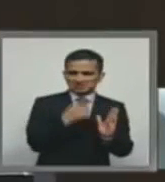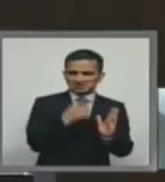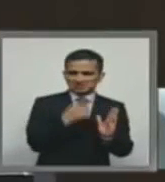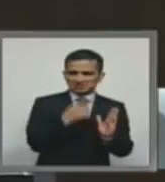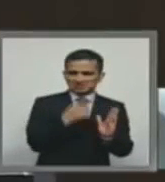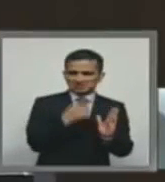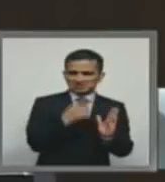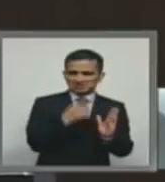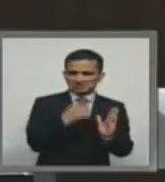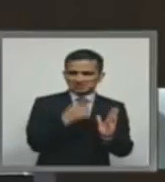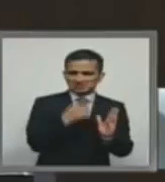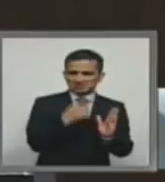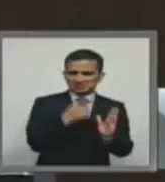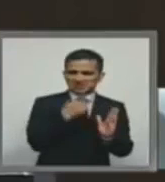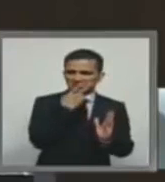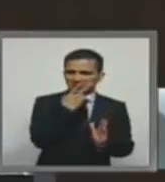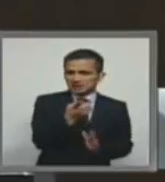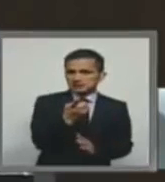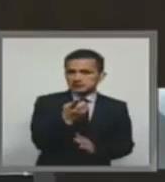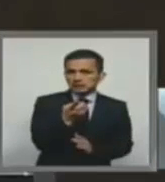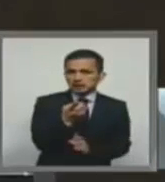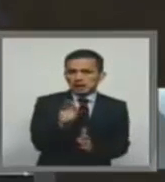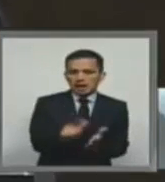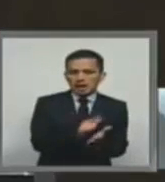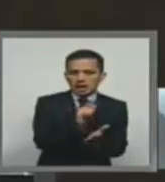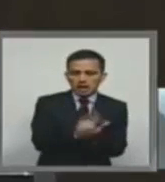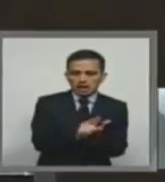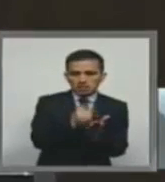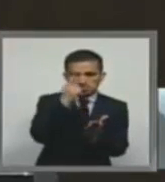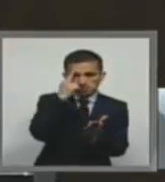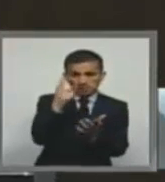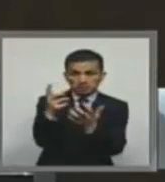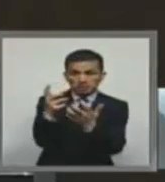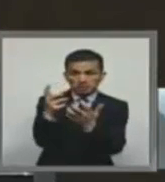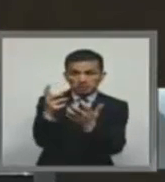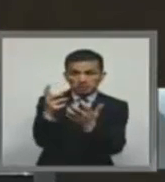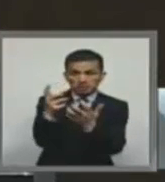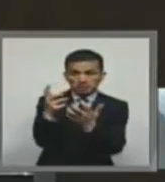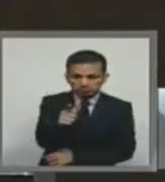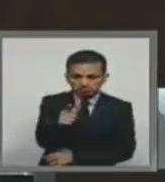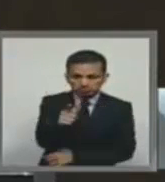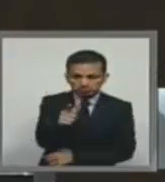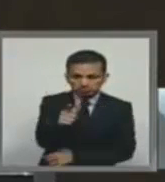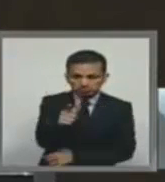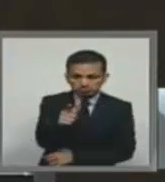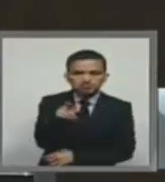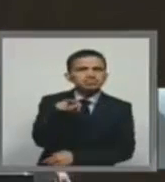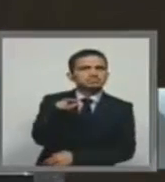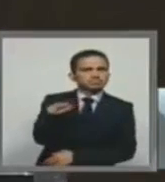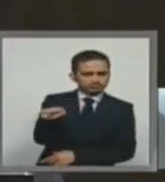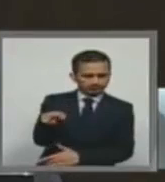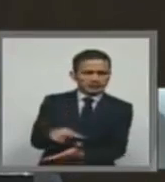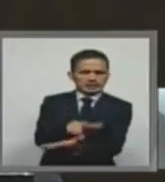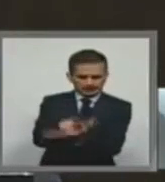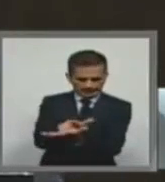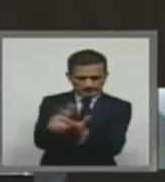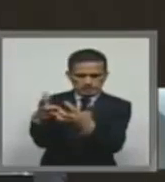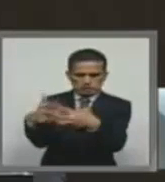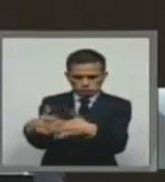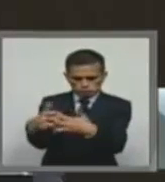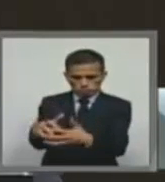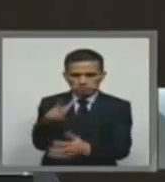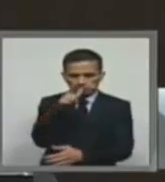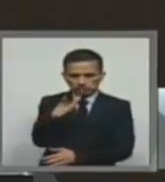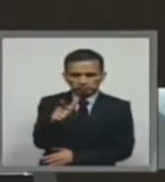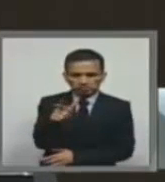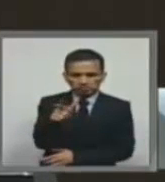pues se refiere a la ley de la industria eléctrica. Y en la ley de la industria eléctrica resulta